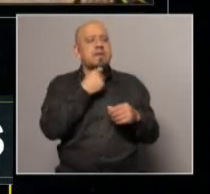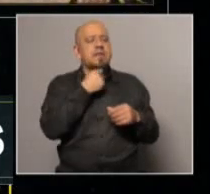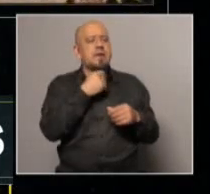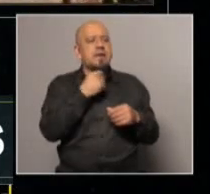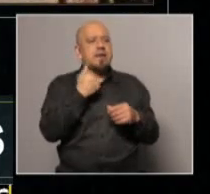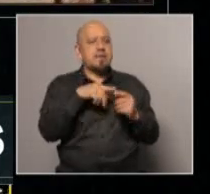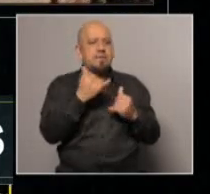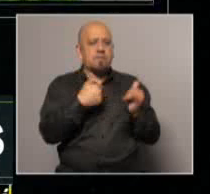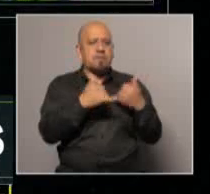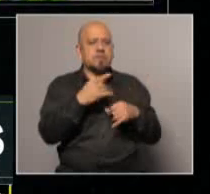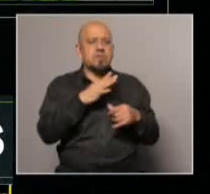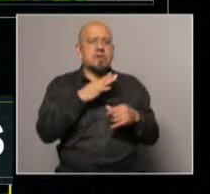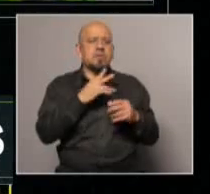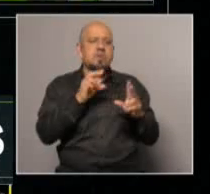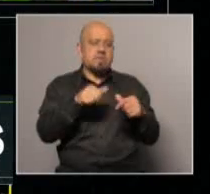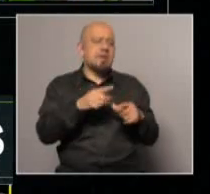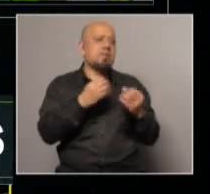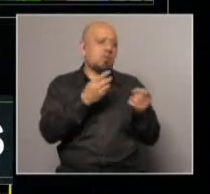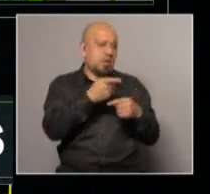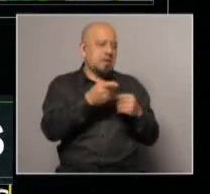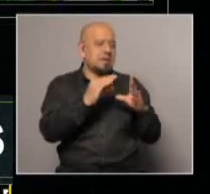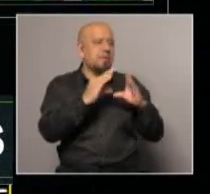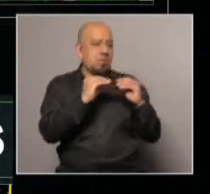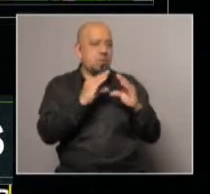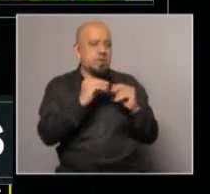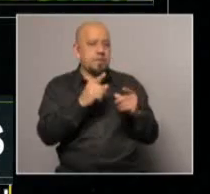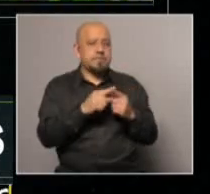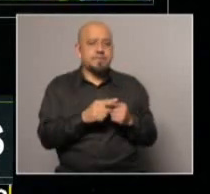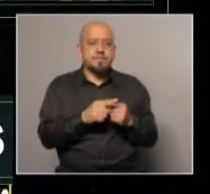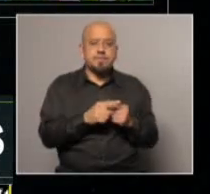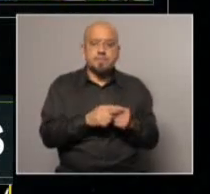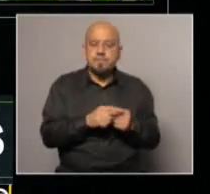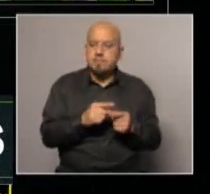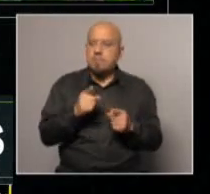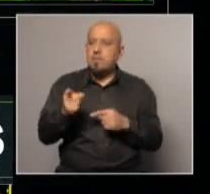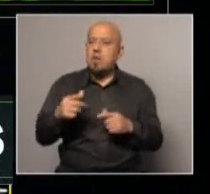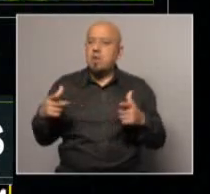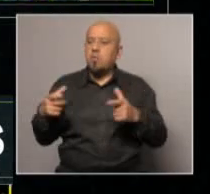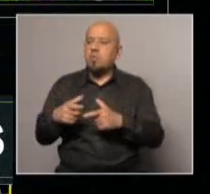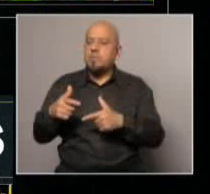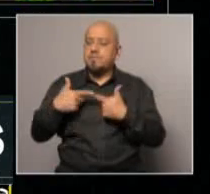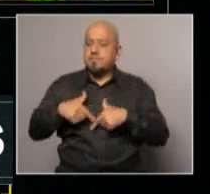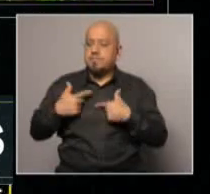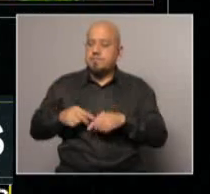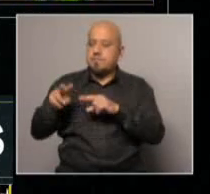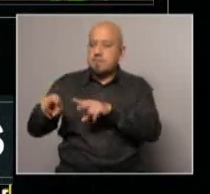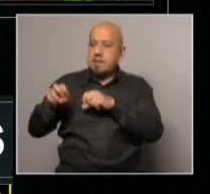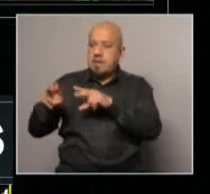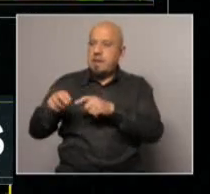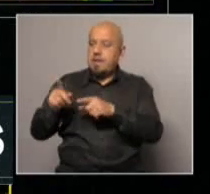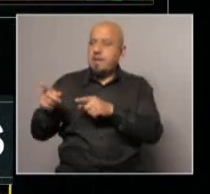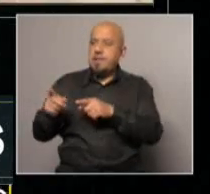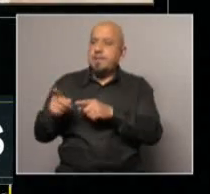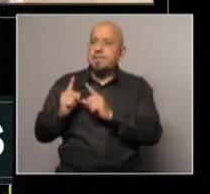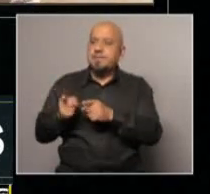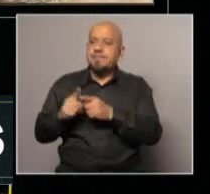y al mismo tiempo hay algo de prejuicio de cannabis, ¿no? Por sí solo. Ustedes tuvieron una reunión con el Ministerio de Ganadería, Agricultura y Pesca, también se juntaron